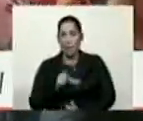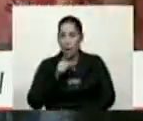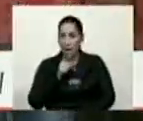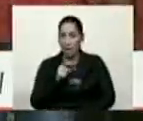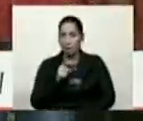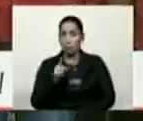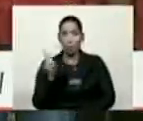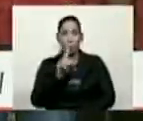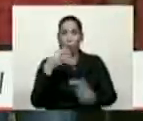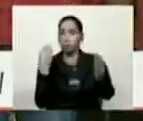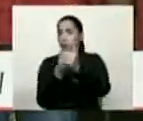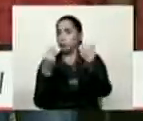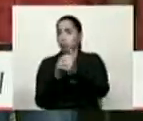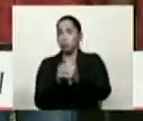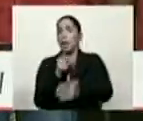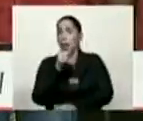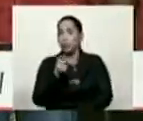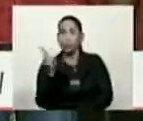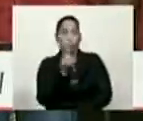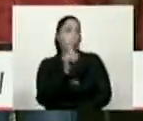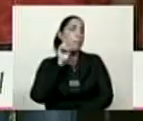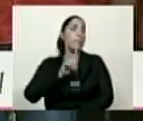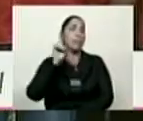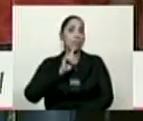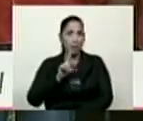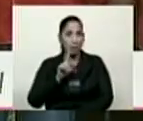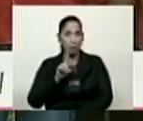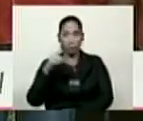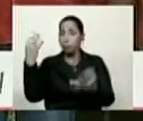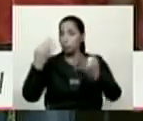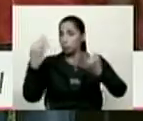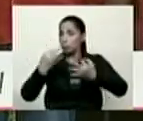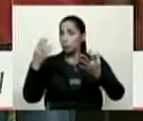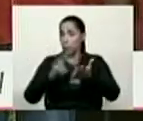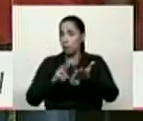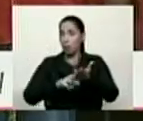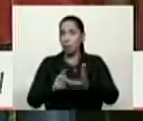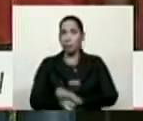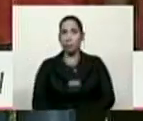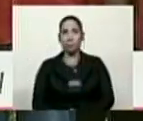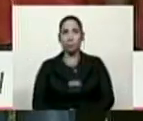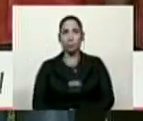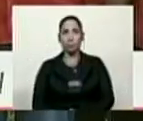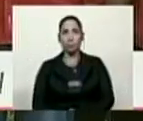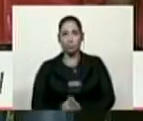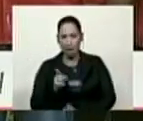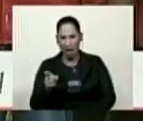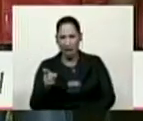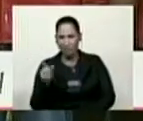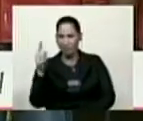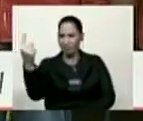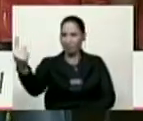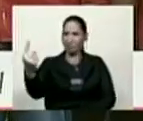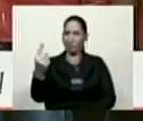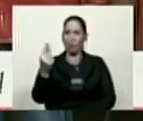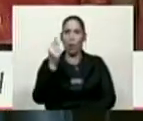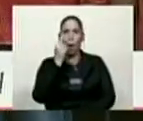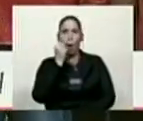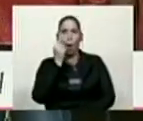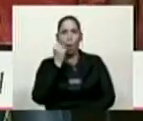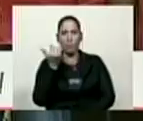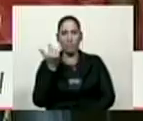coba. Esto no es mentira. Ahí salió el señor emperador Donald